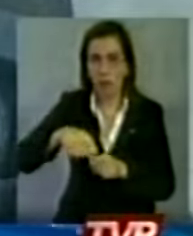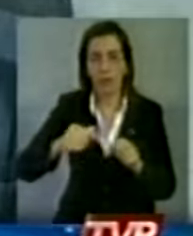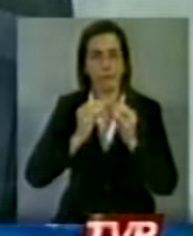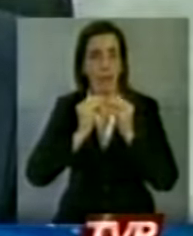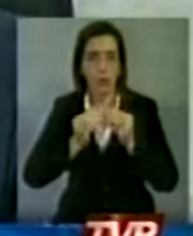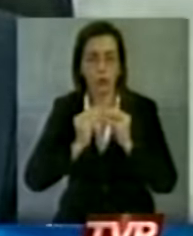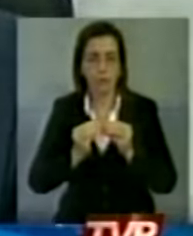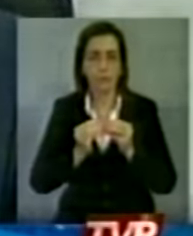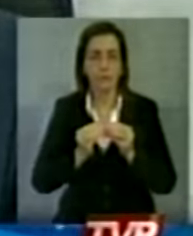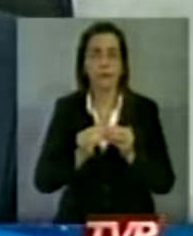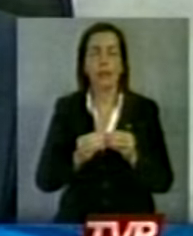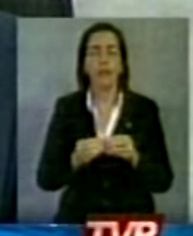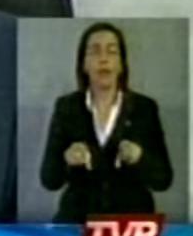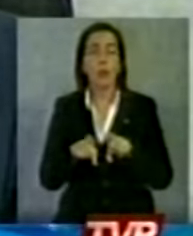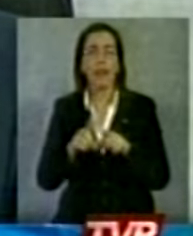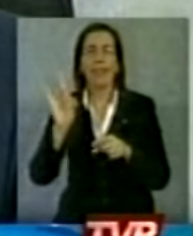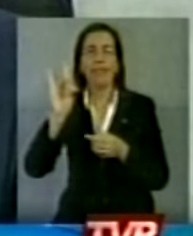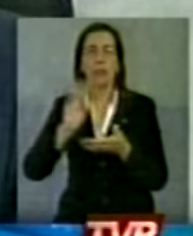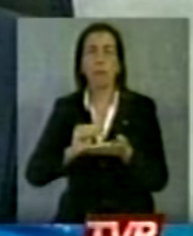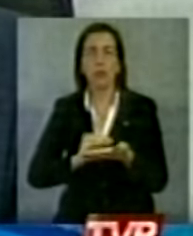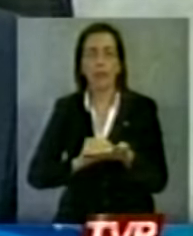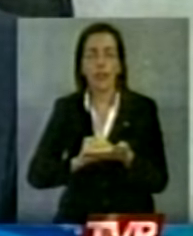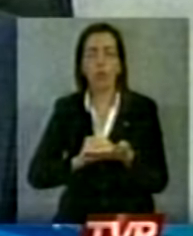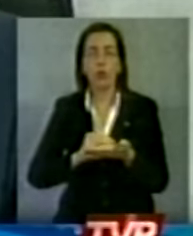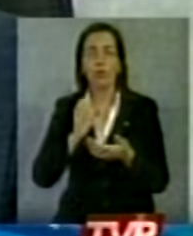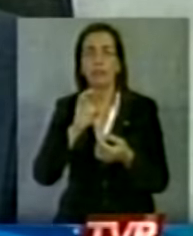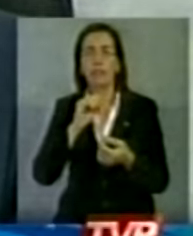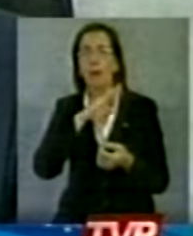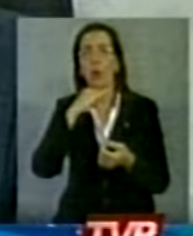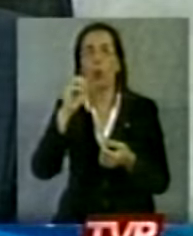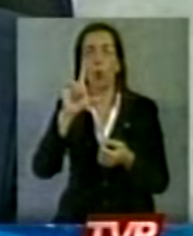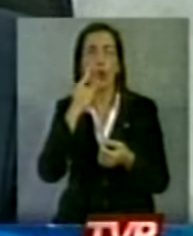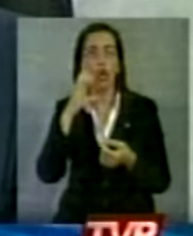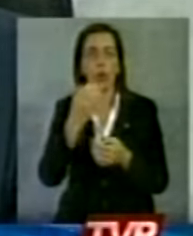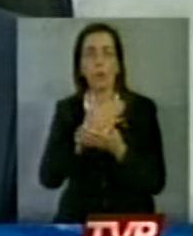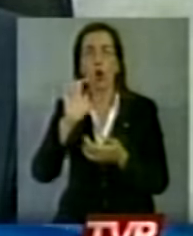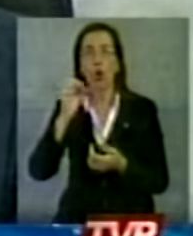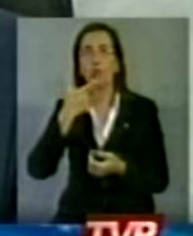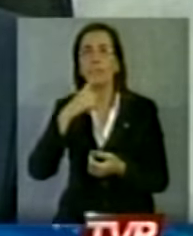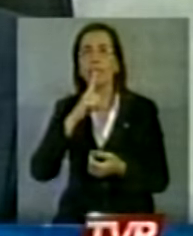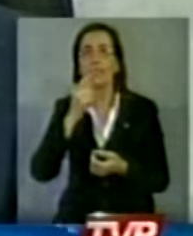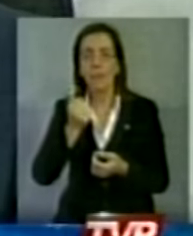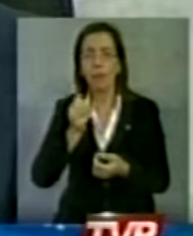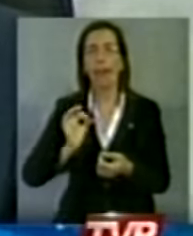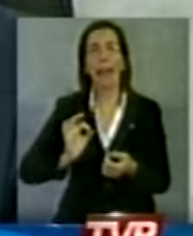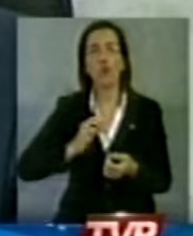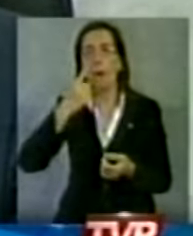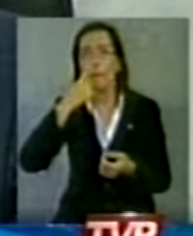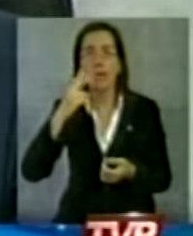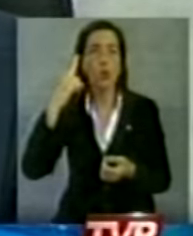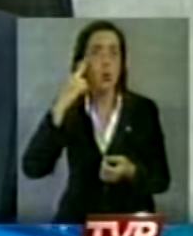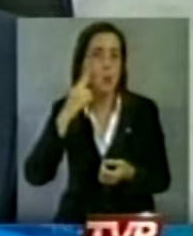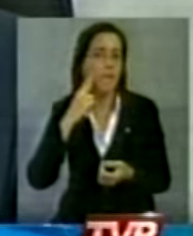Como dijo el diputado nacional don Julio Costa el 9 de julio de